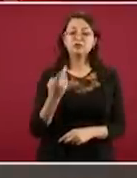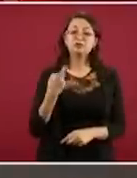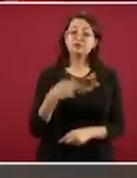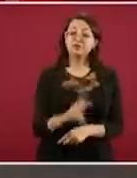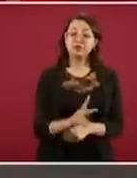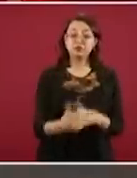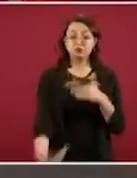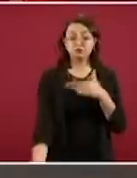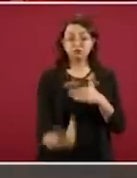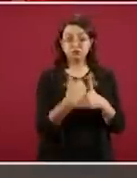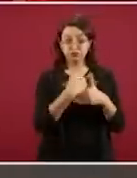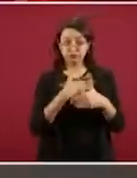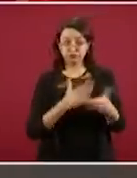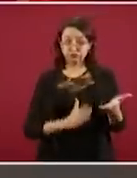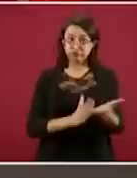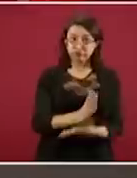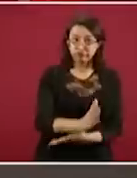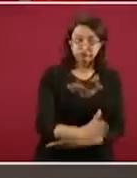intervención